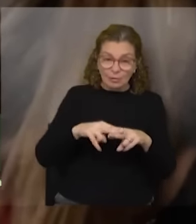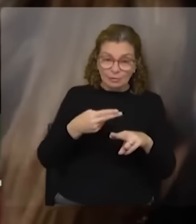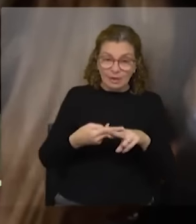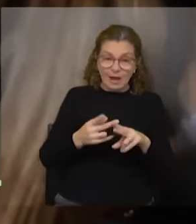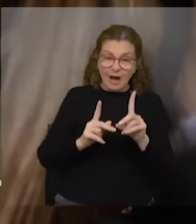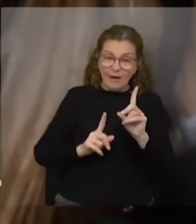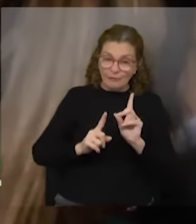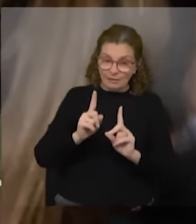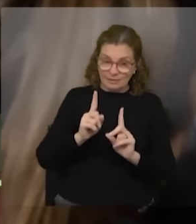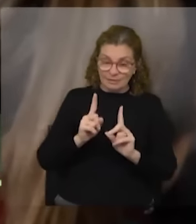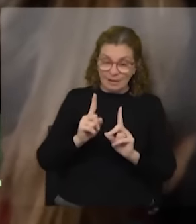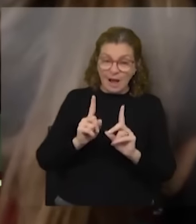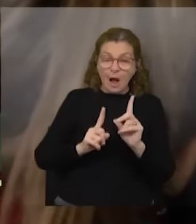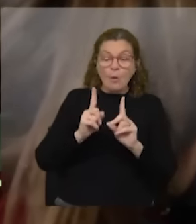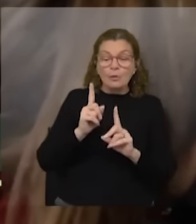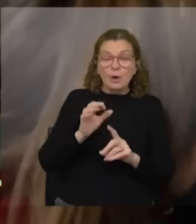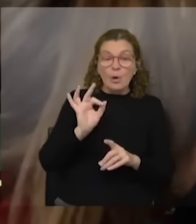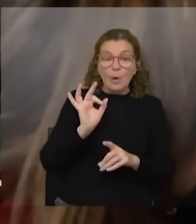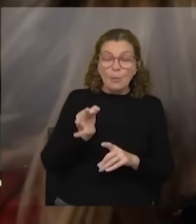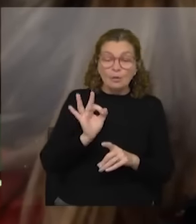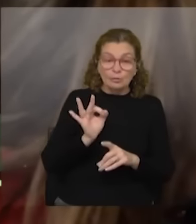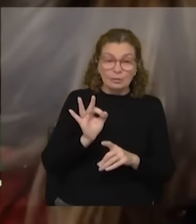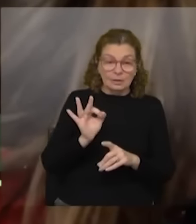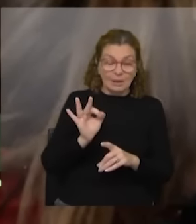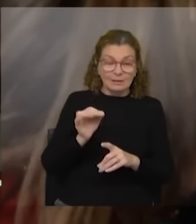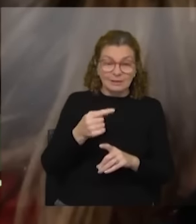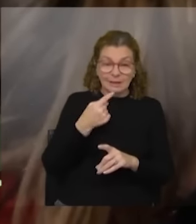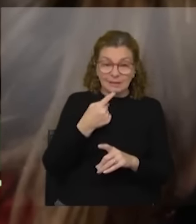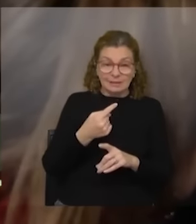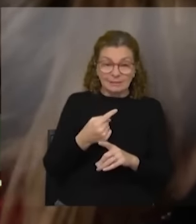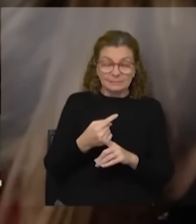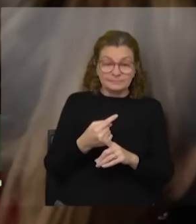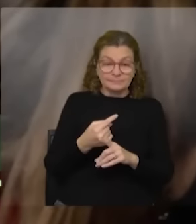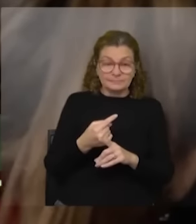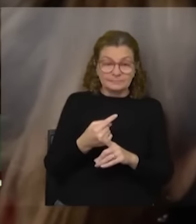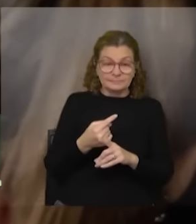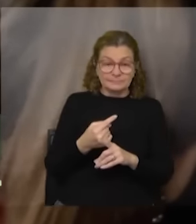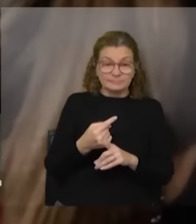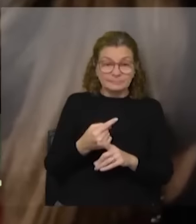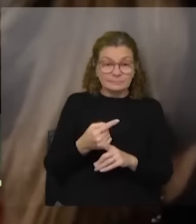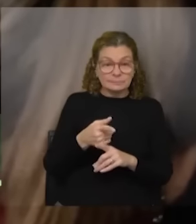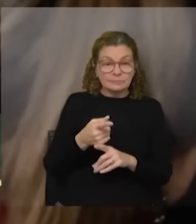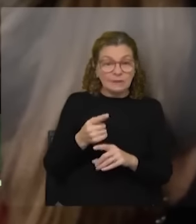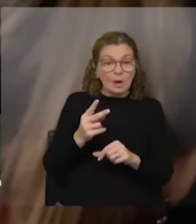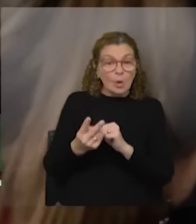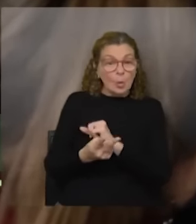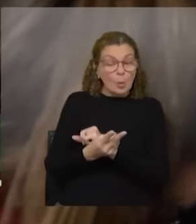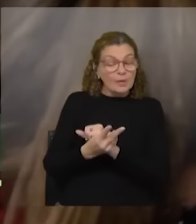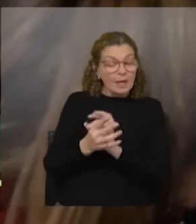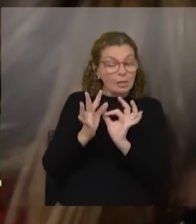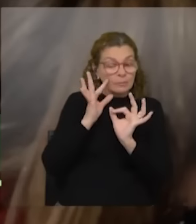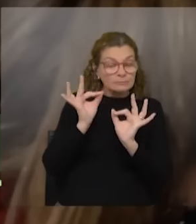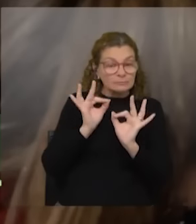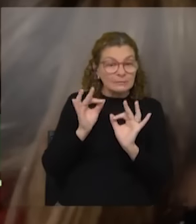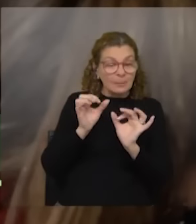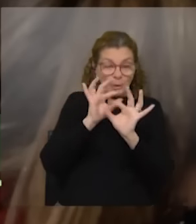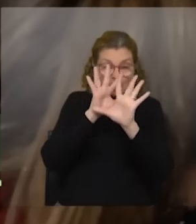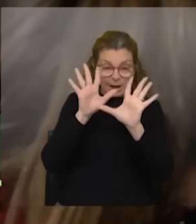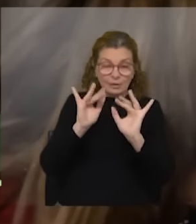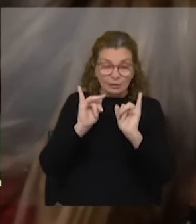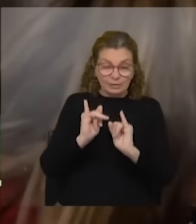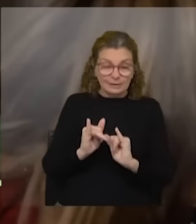veces o en algunas oportunidades antes antes del propio frente amplio entonces con ese cuidado y con esa precisión tener claro que